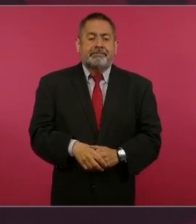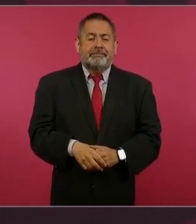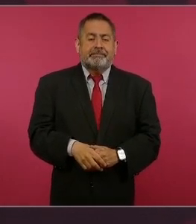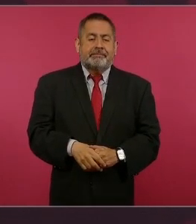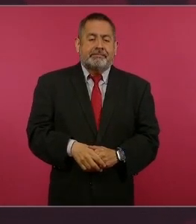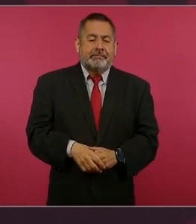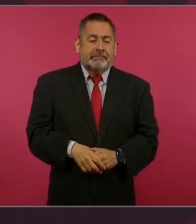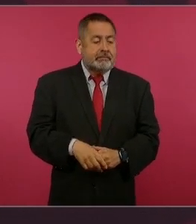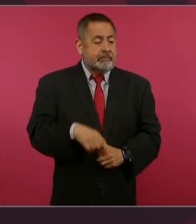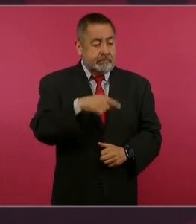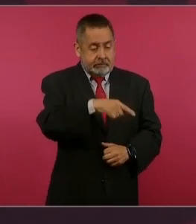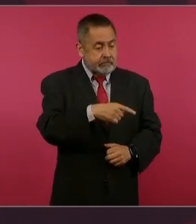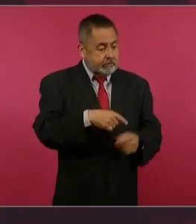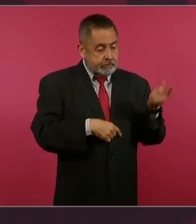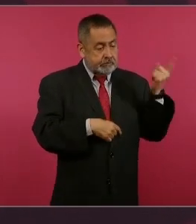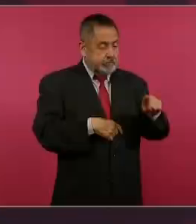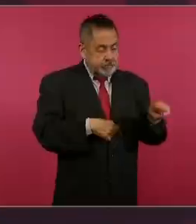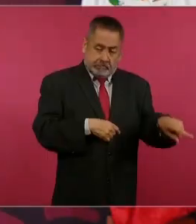Lo mandaron a cubrir